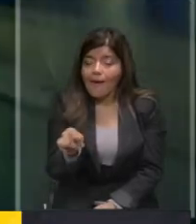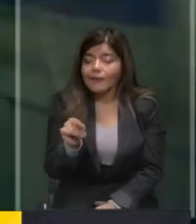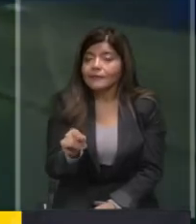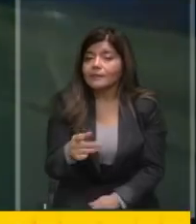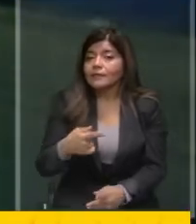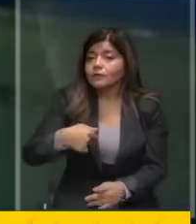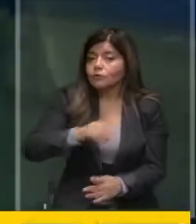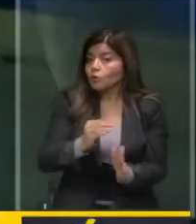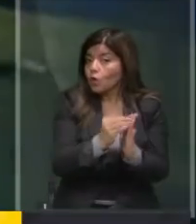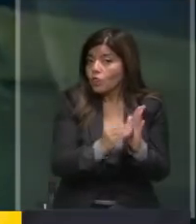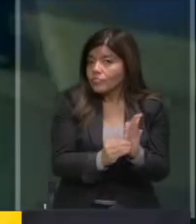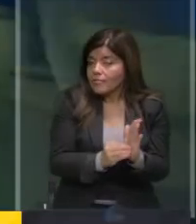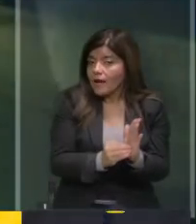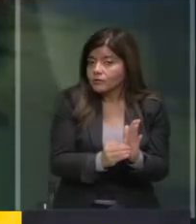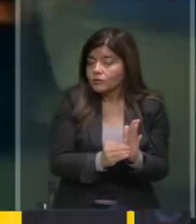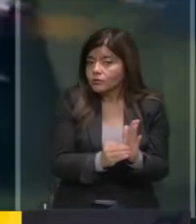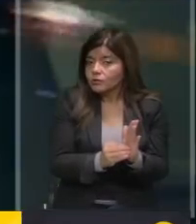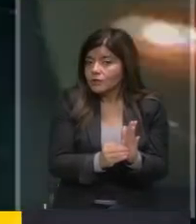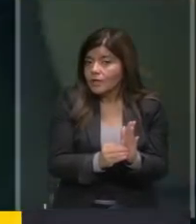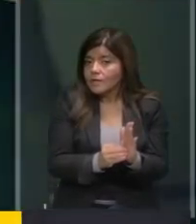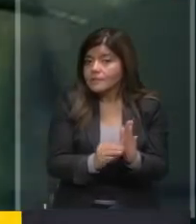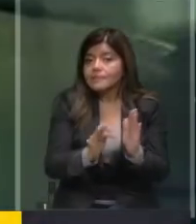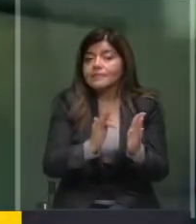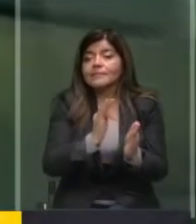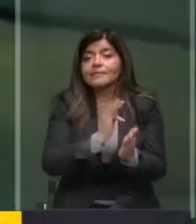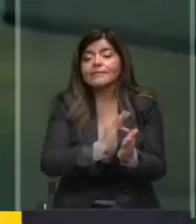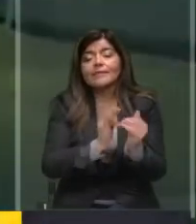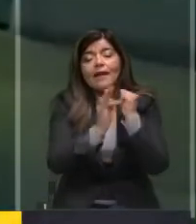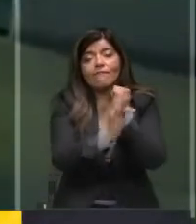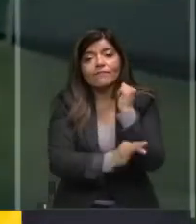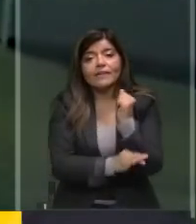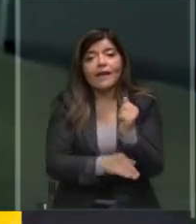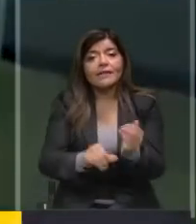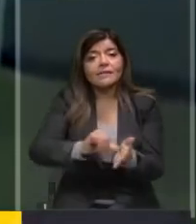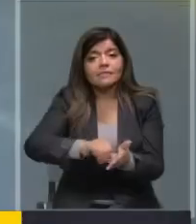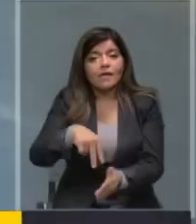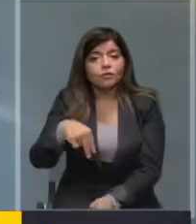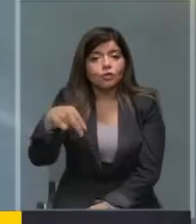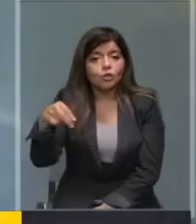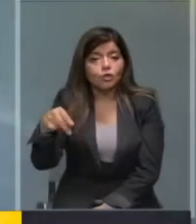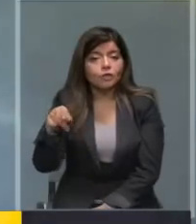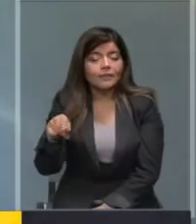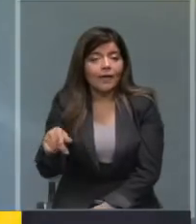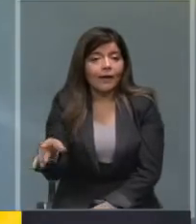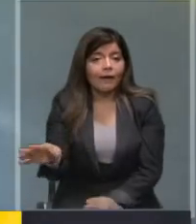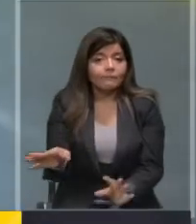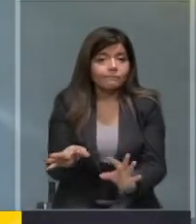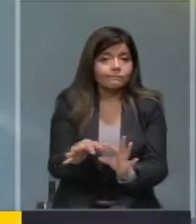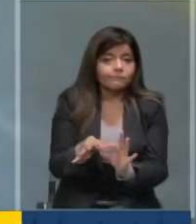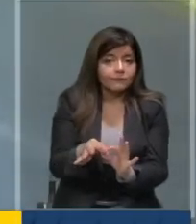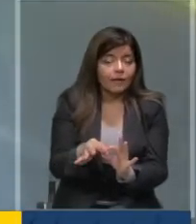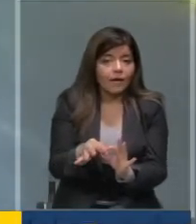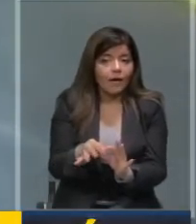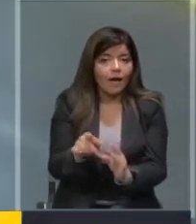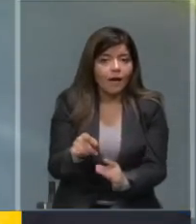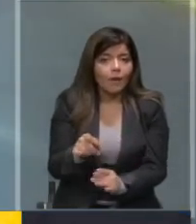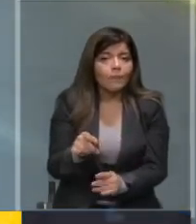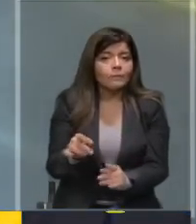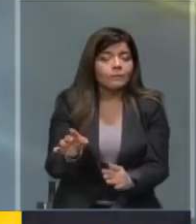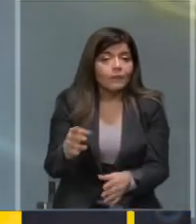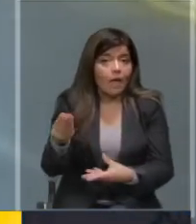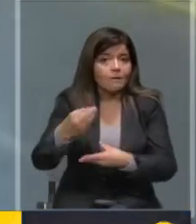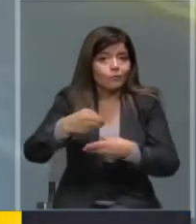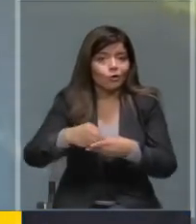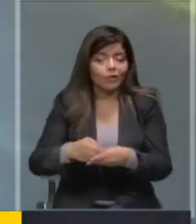esto con datos que a lo mejor habría recibido la fiscalía centro Norte actuaría una Arista una parte de El tren de aragua y por eso